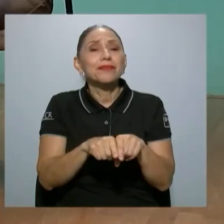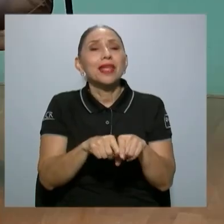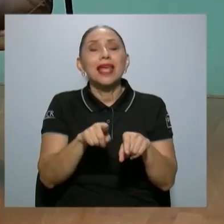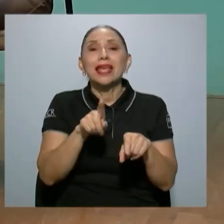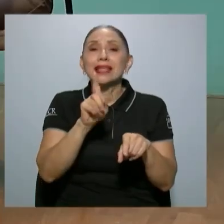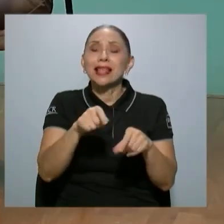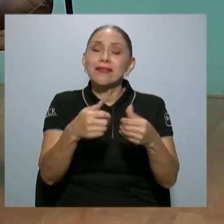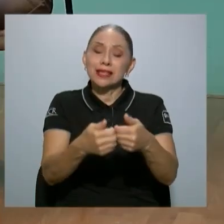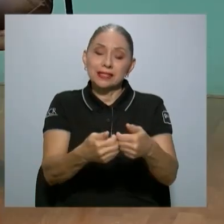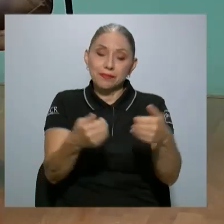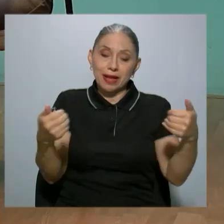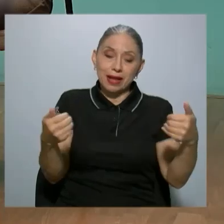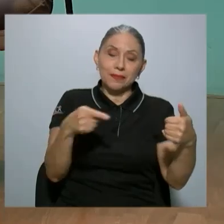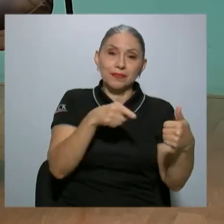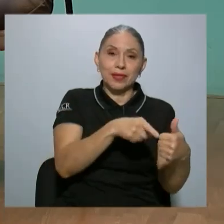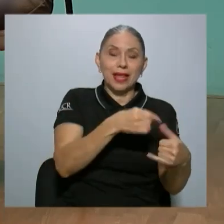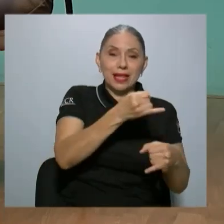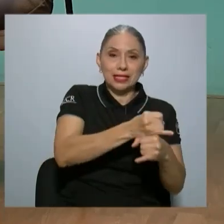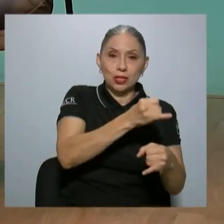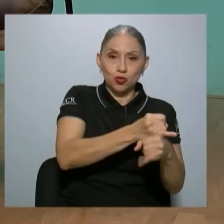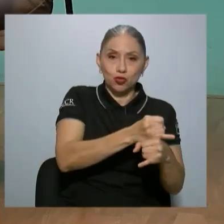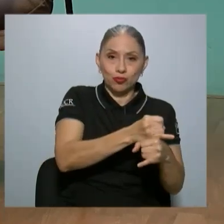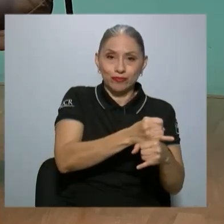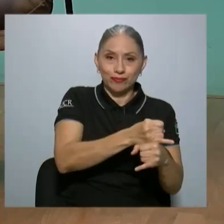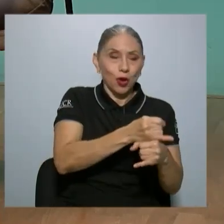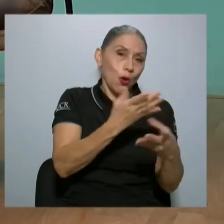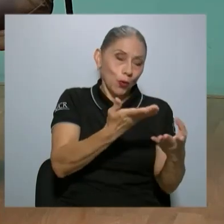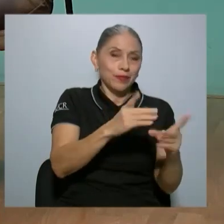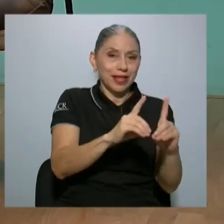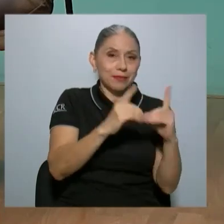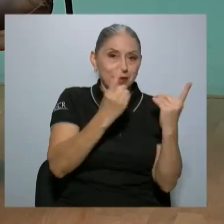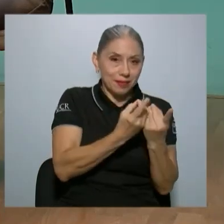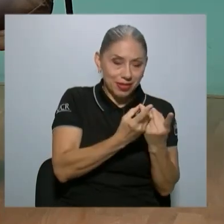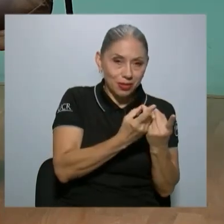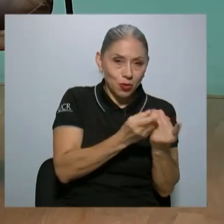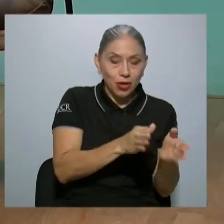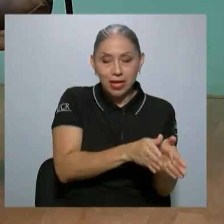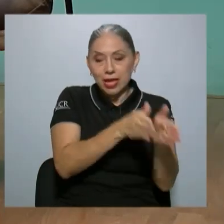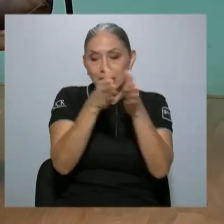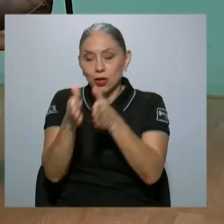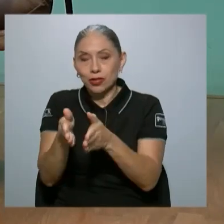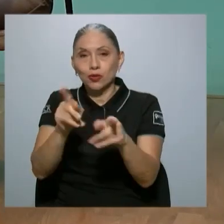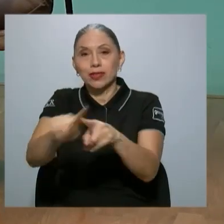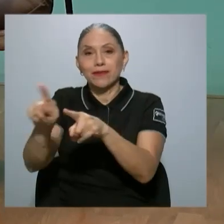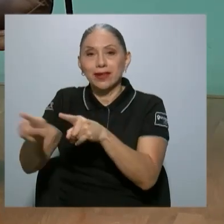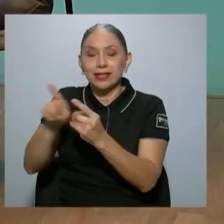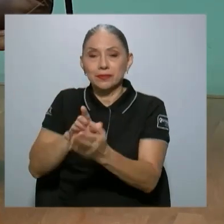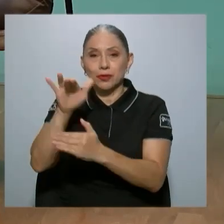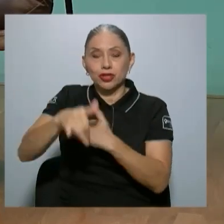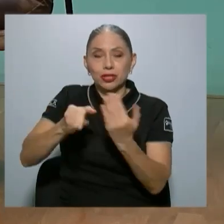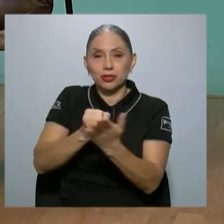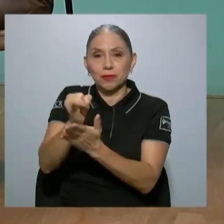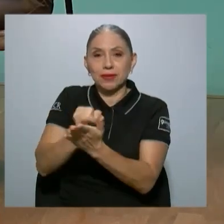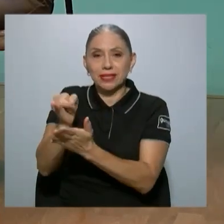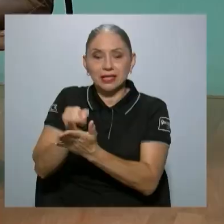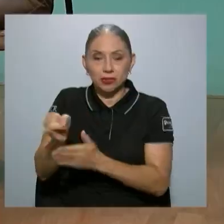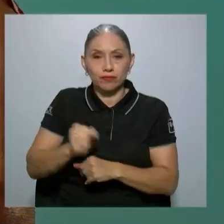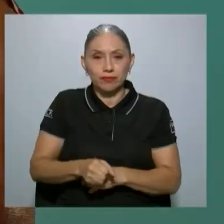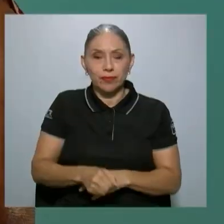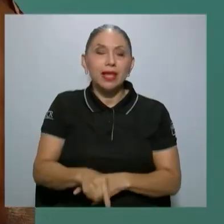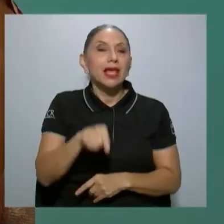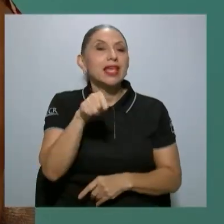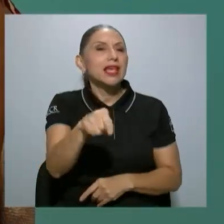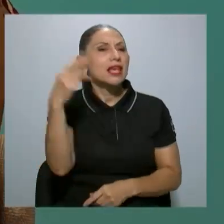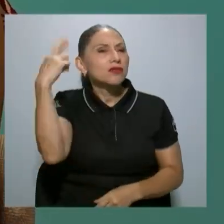lo que es el instituto, o en este caso el departamento como tal, y lo que son sus diferentes proyectos de investigación. Y esto es